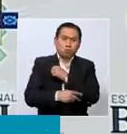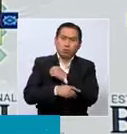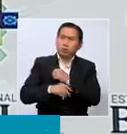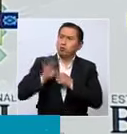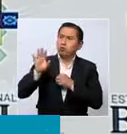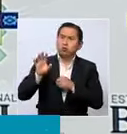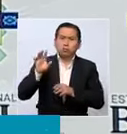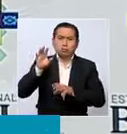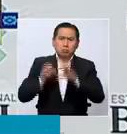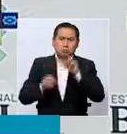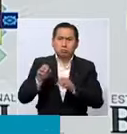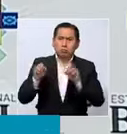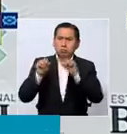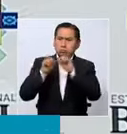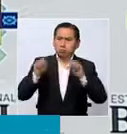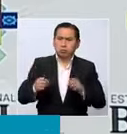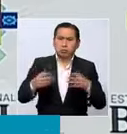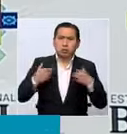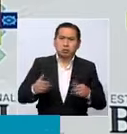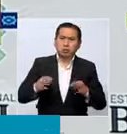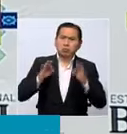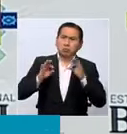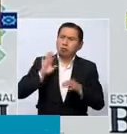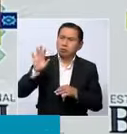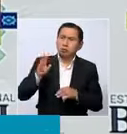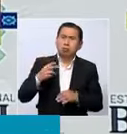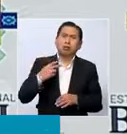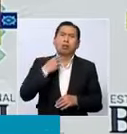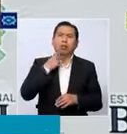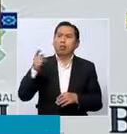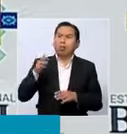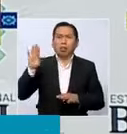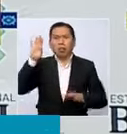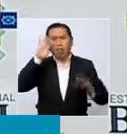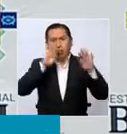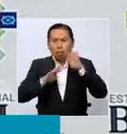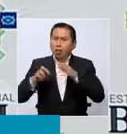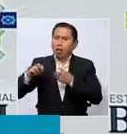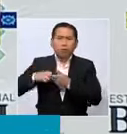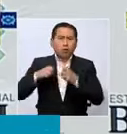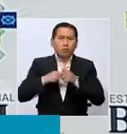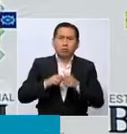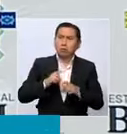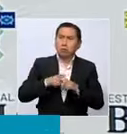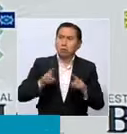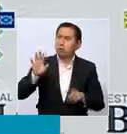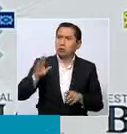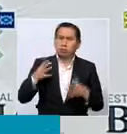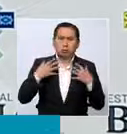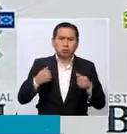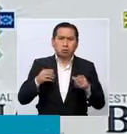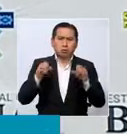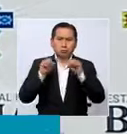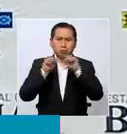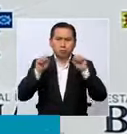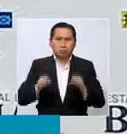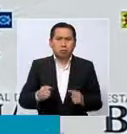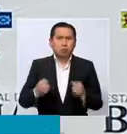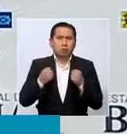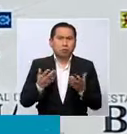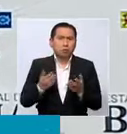estructurados sus sistemas sanitarios de salud fuertemente estructurados sus sistemas sanitarios de salud y como han visto